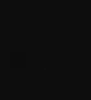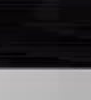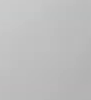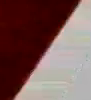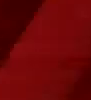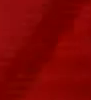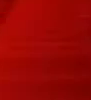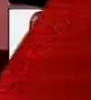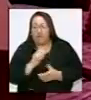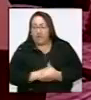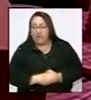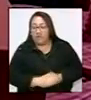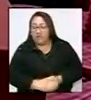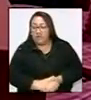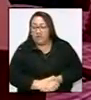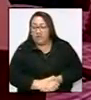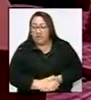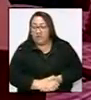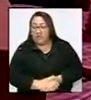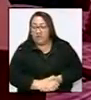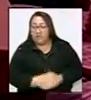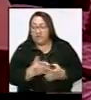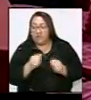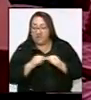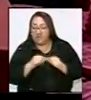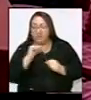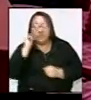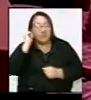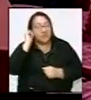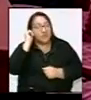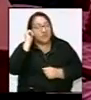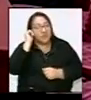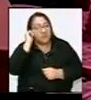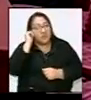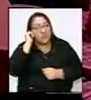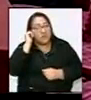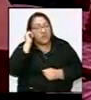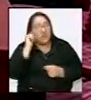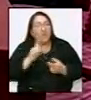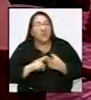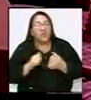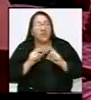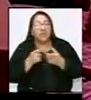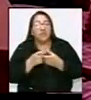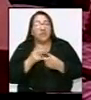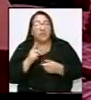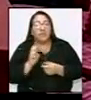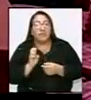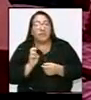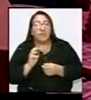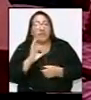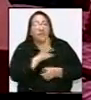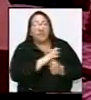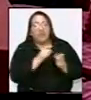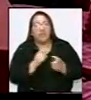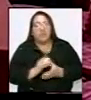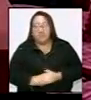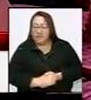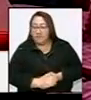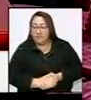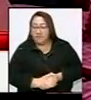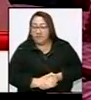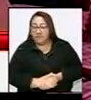Porras Barrenechea, en el Palacio Legislativo, donde continúa aún la sesión de la Comisión de